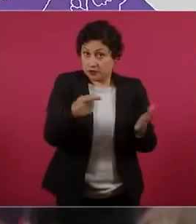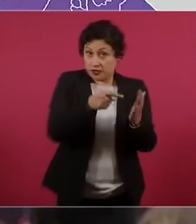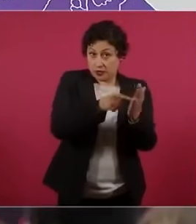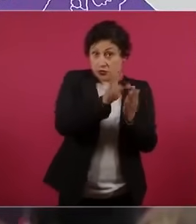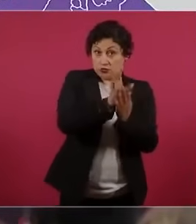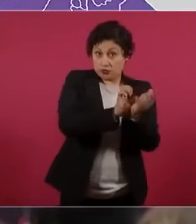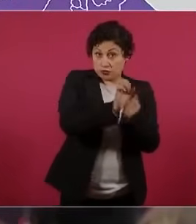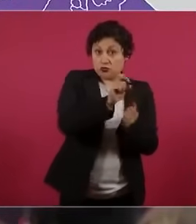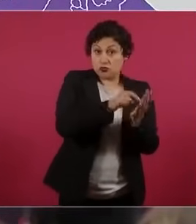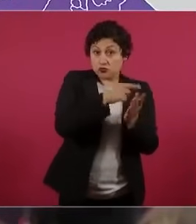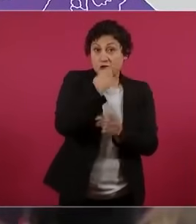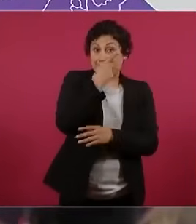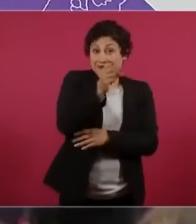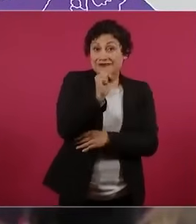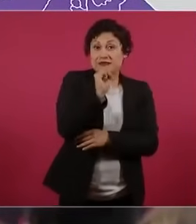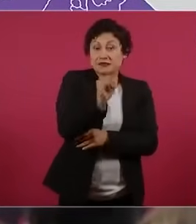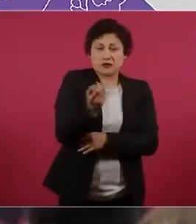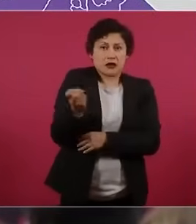esto.